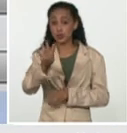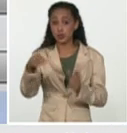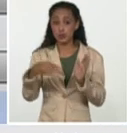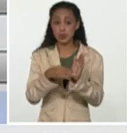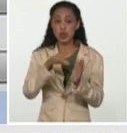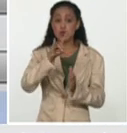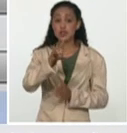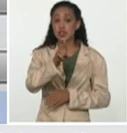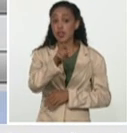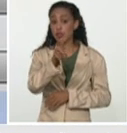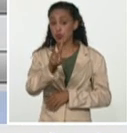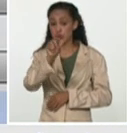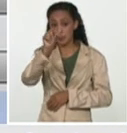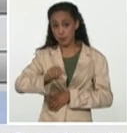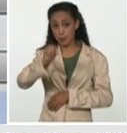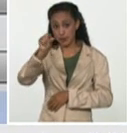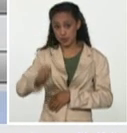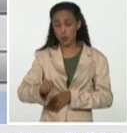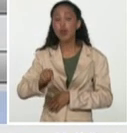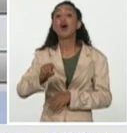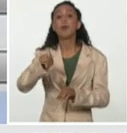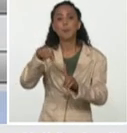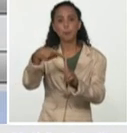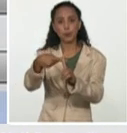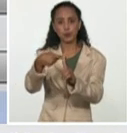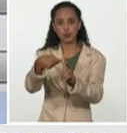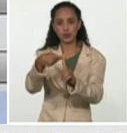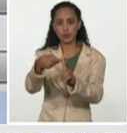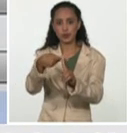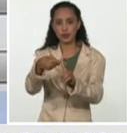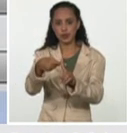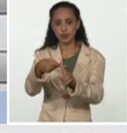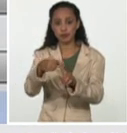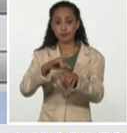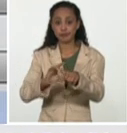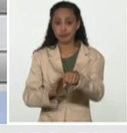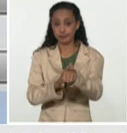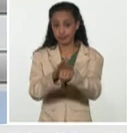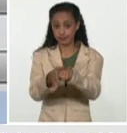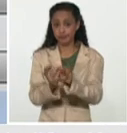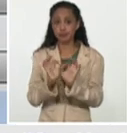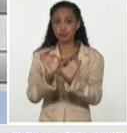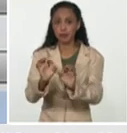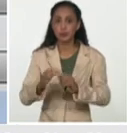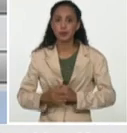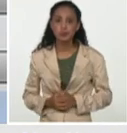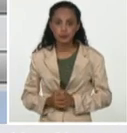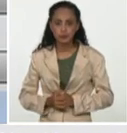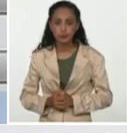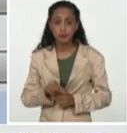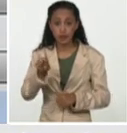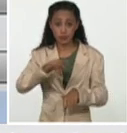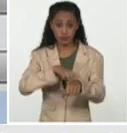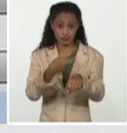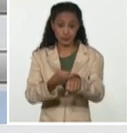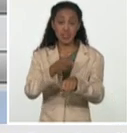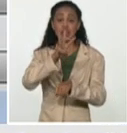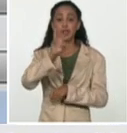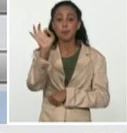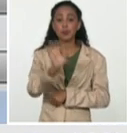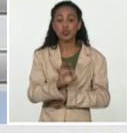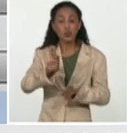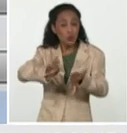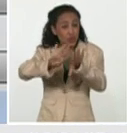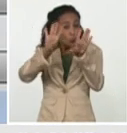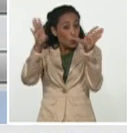114.912 personas se han diagnosticado con la enfermedad. Eso hace que el 3% de todas las